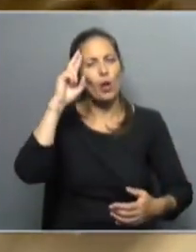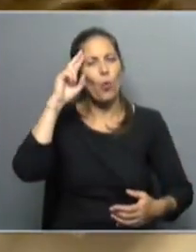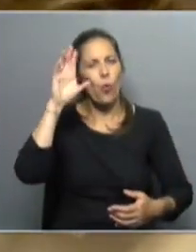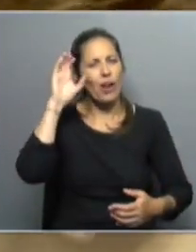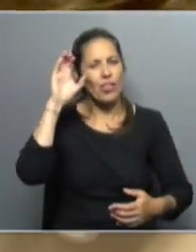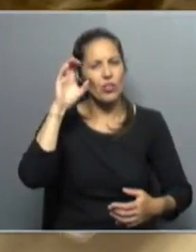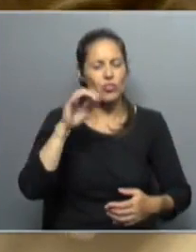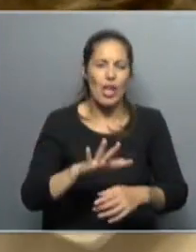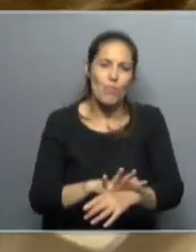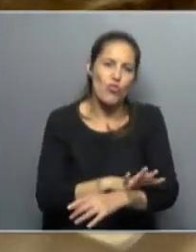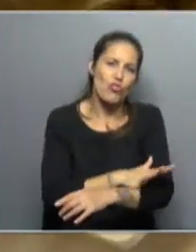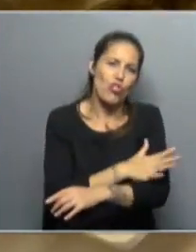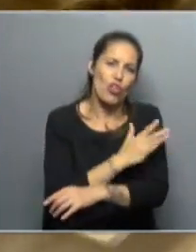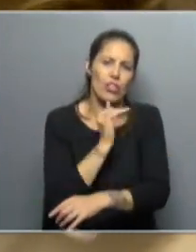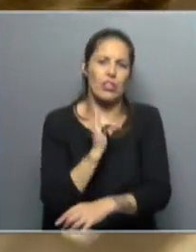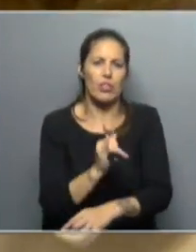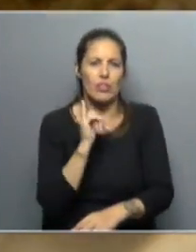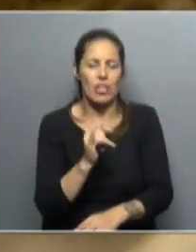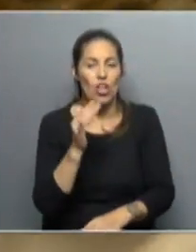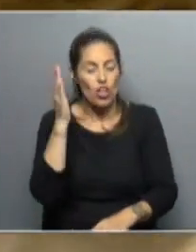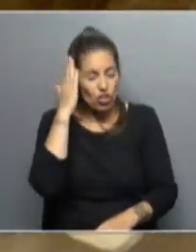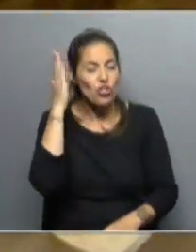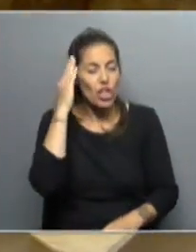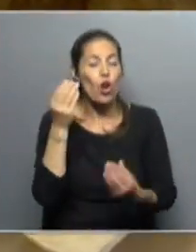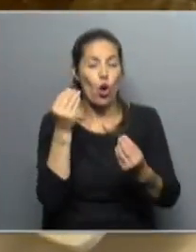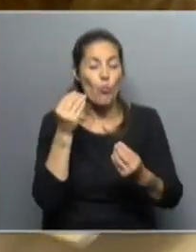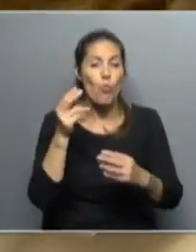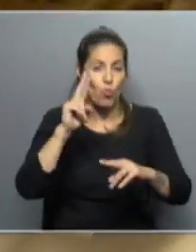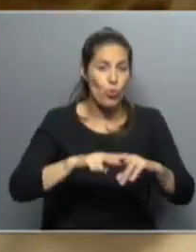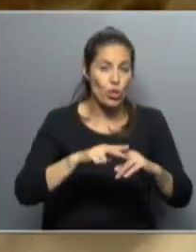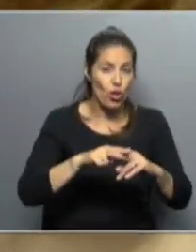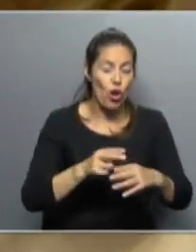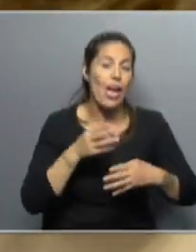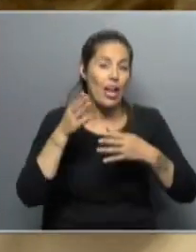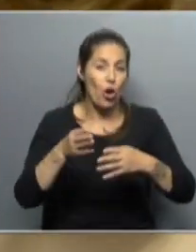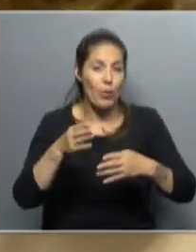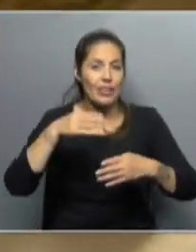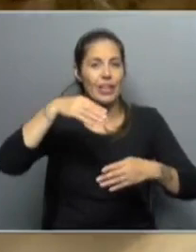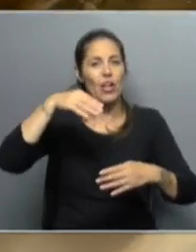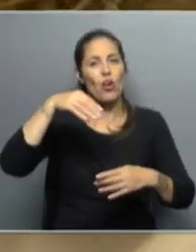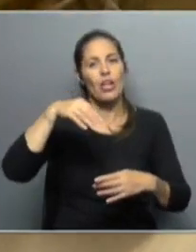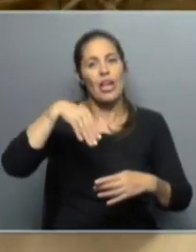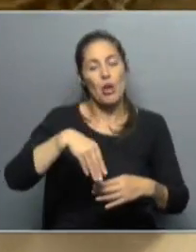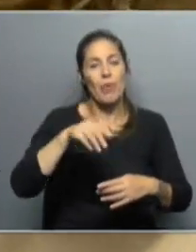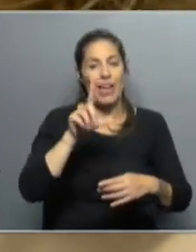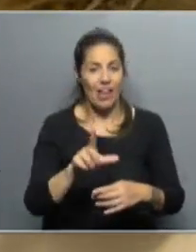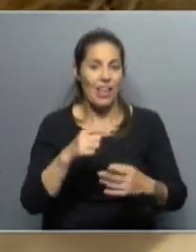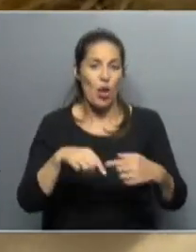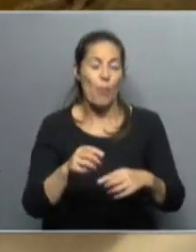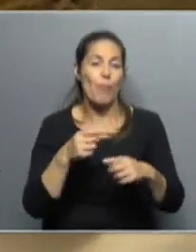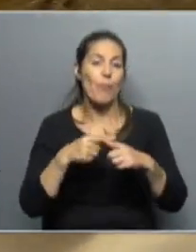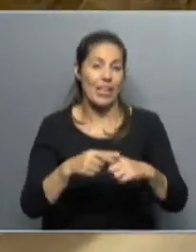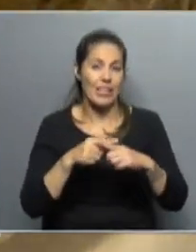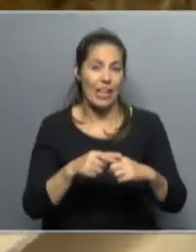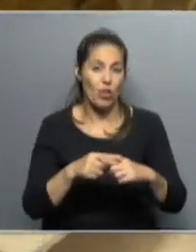recuerdos, emociones. Sí. Sé cómo murió en combate con el ELN boliviano, peleando por la liberación de América